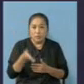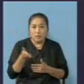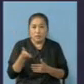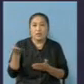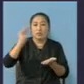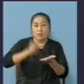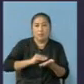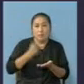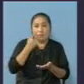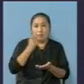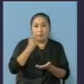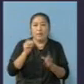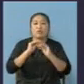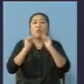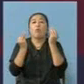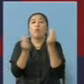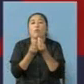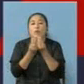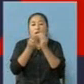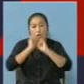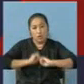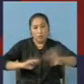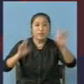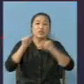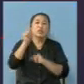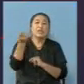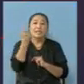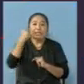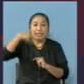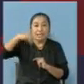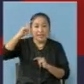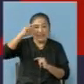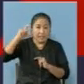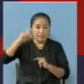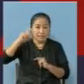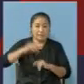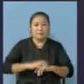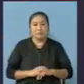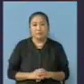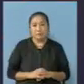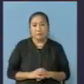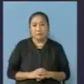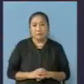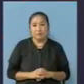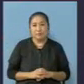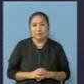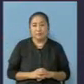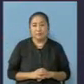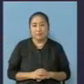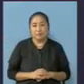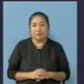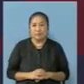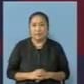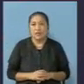Ante el salto que se registró en la canasta básica, una familia argentina necesitó